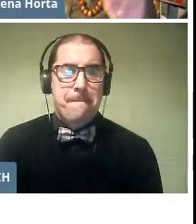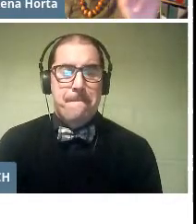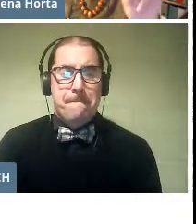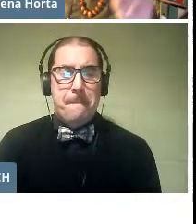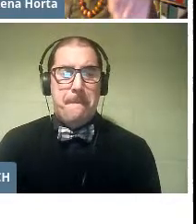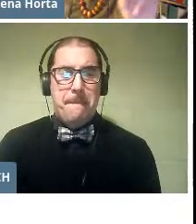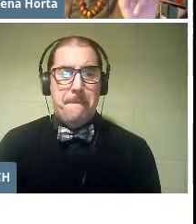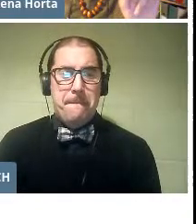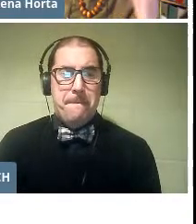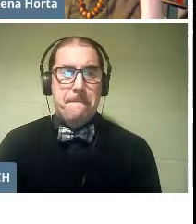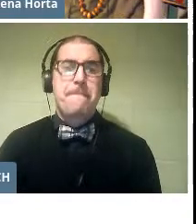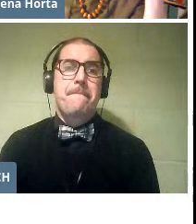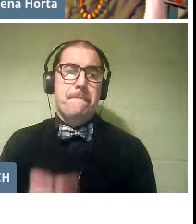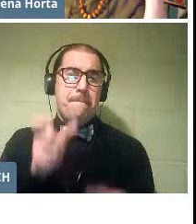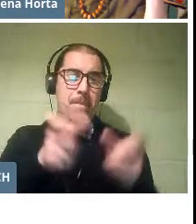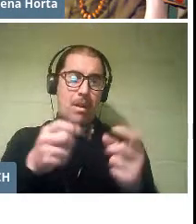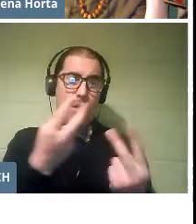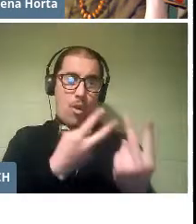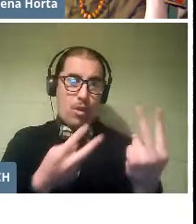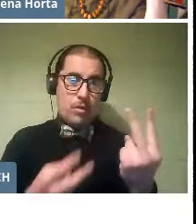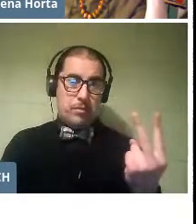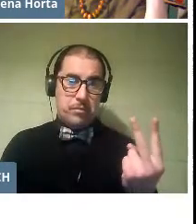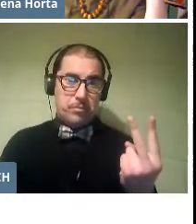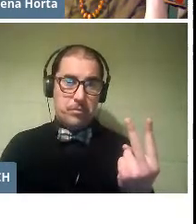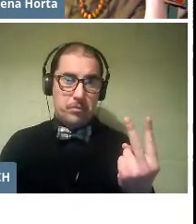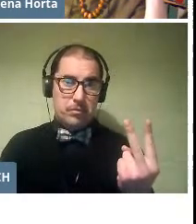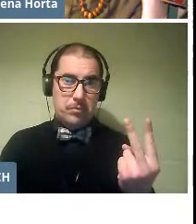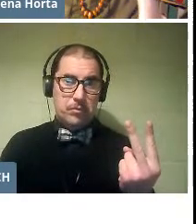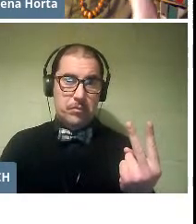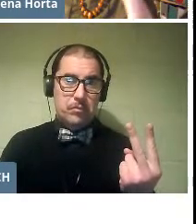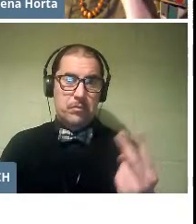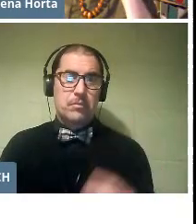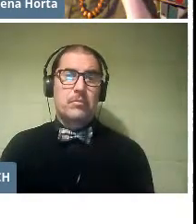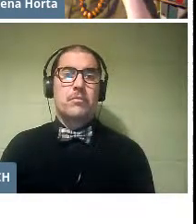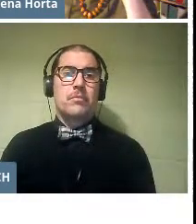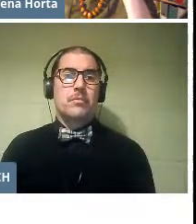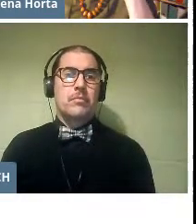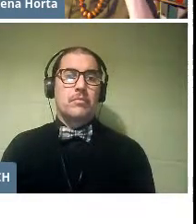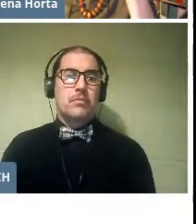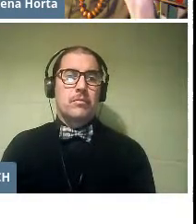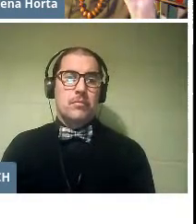en el caso de los 2 gorritos que tienen un tope rojo arriba.